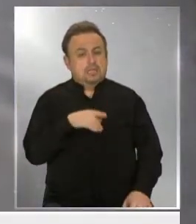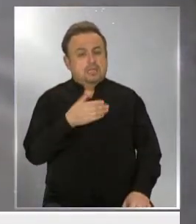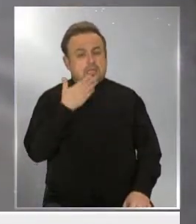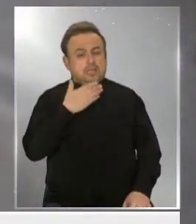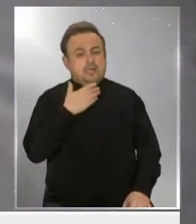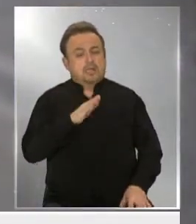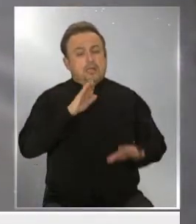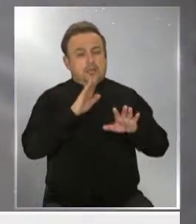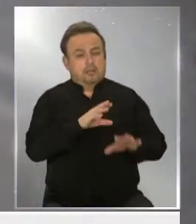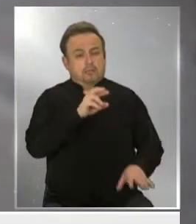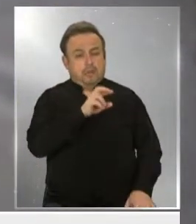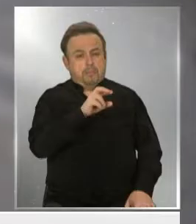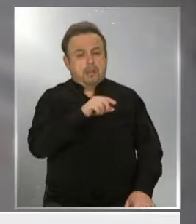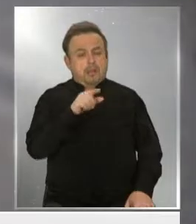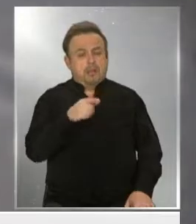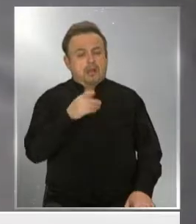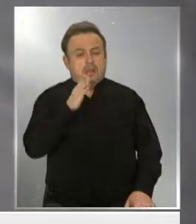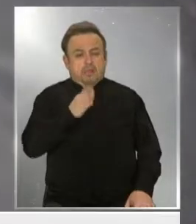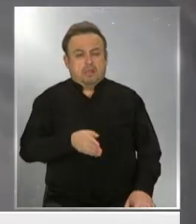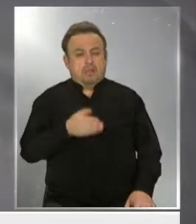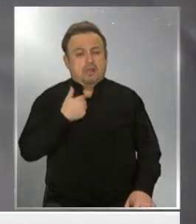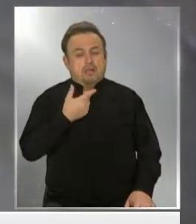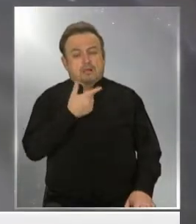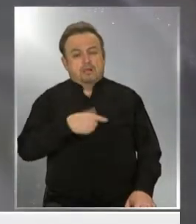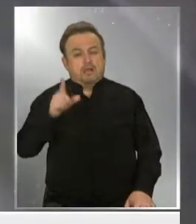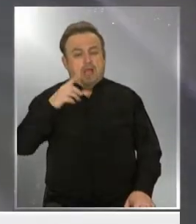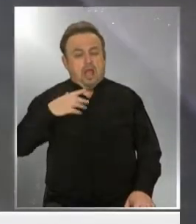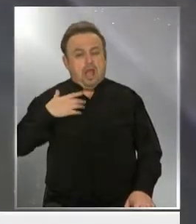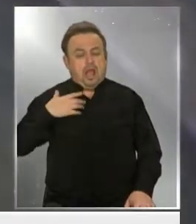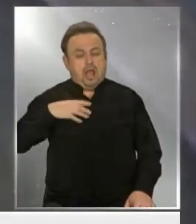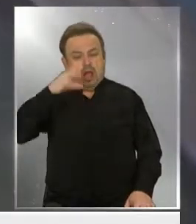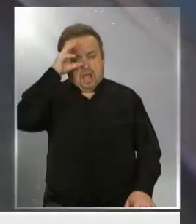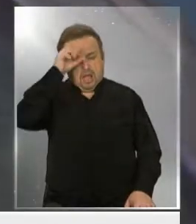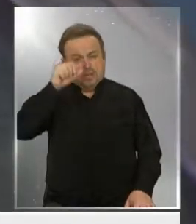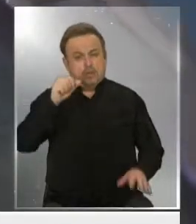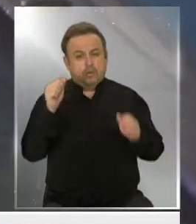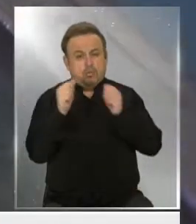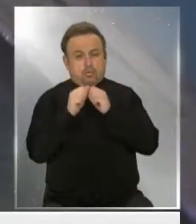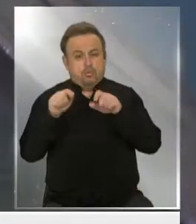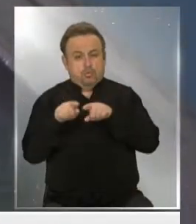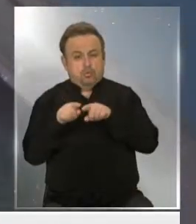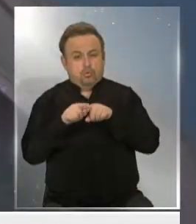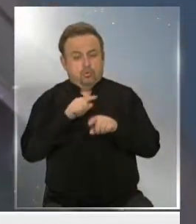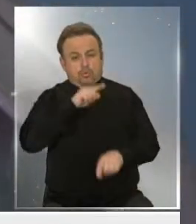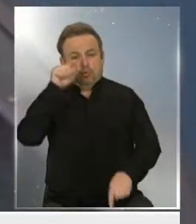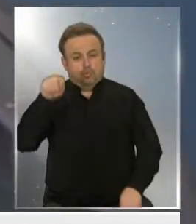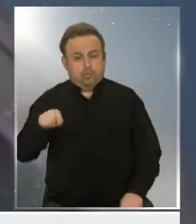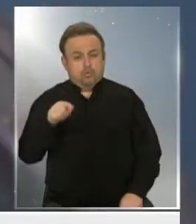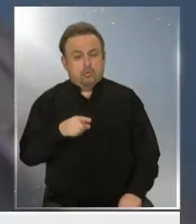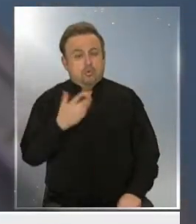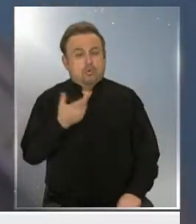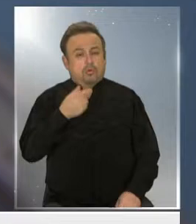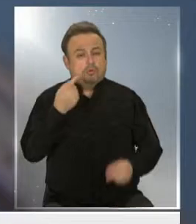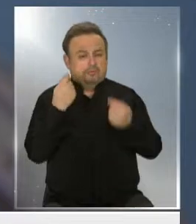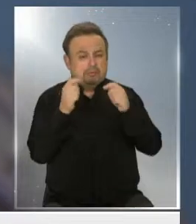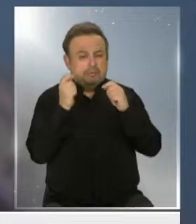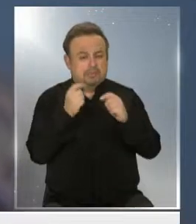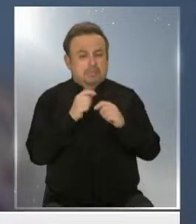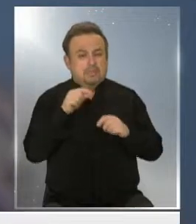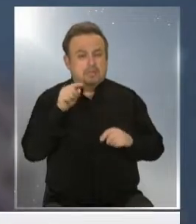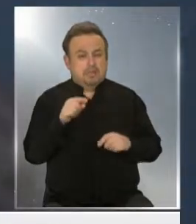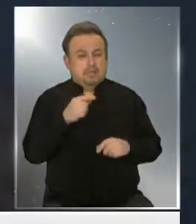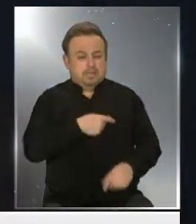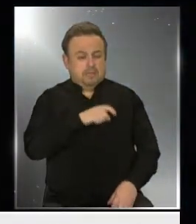incluso dejó con su padre cuando decidió autoexiliarse en Argentina junto a sus hermanos en uno de los fallidos intentos por derrocar